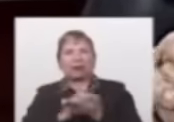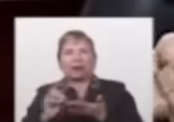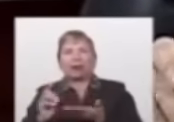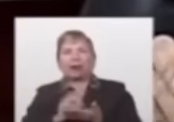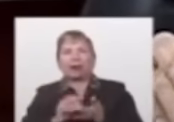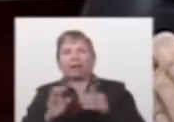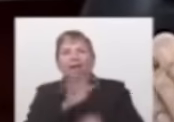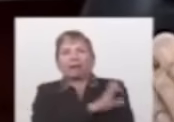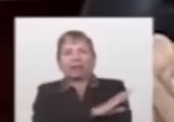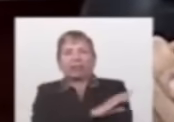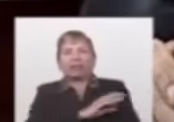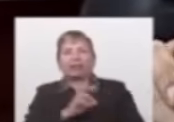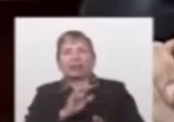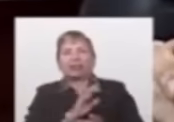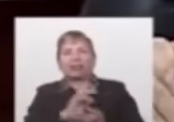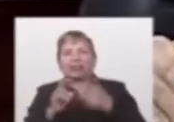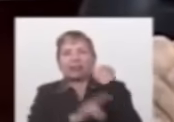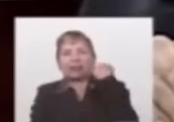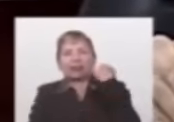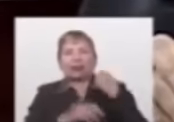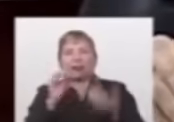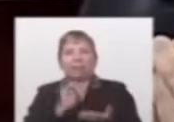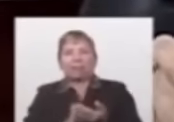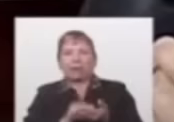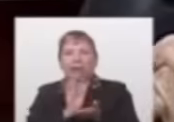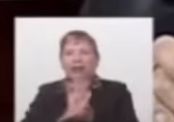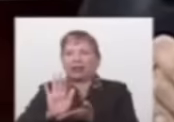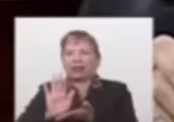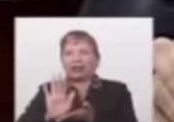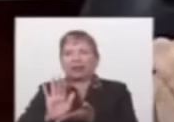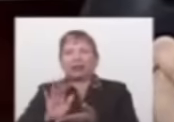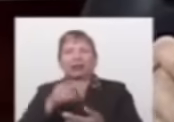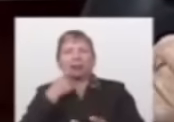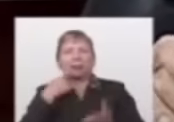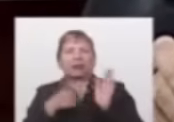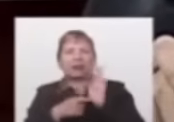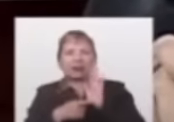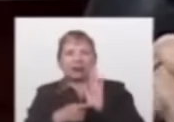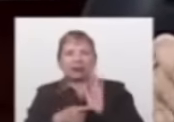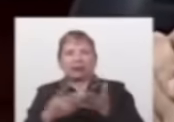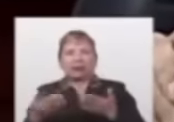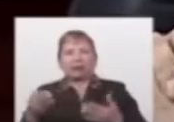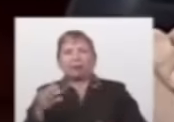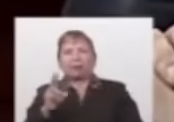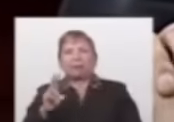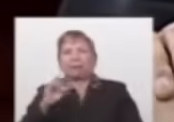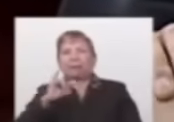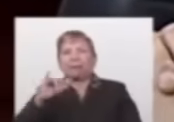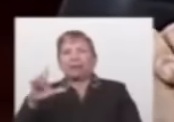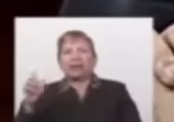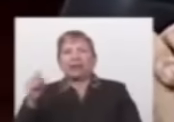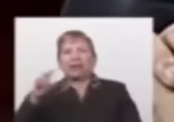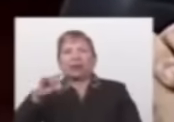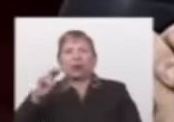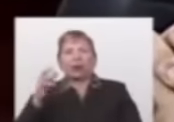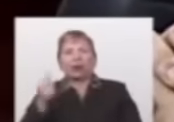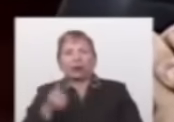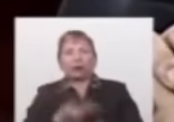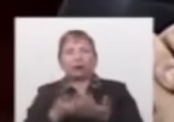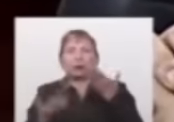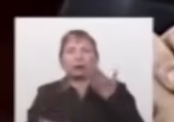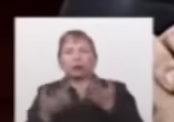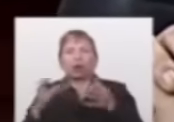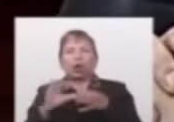de la Fiscalía de la Nación. Además que rechazo lo que pueda señalar el señor Villanueva en su